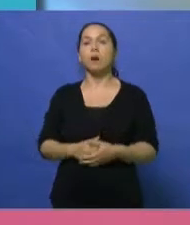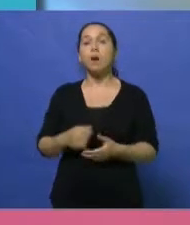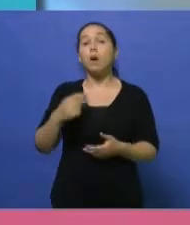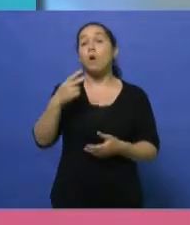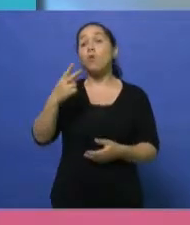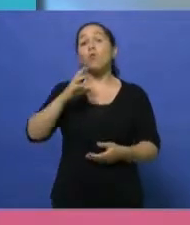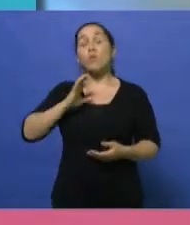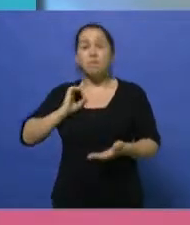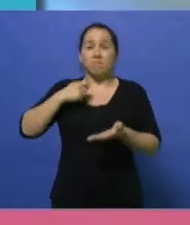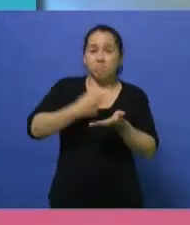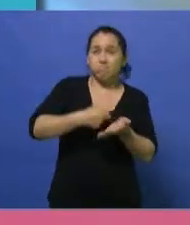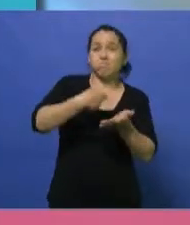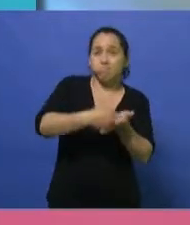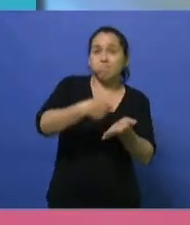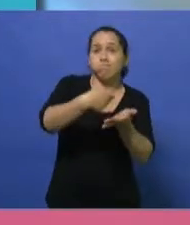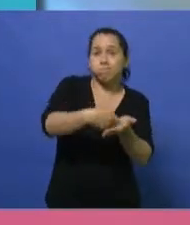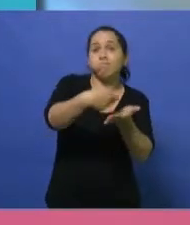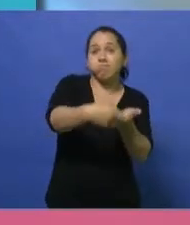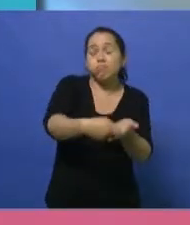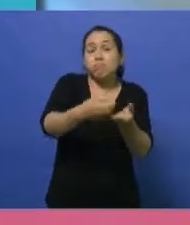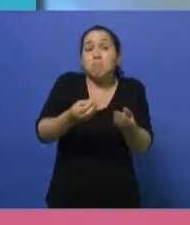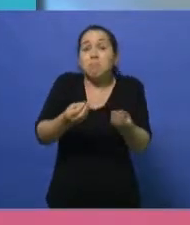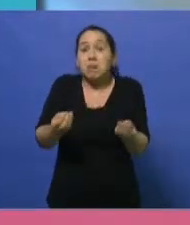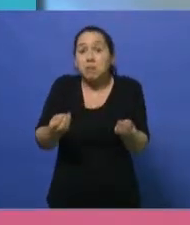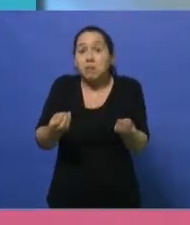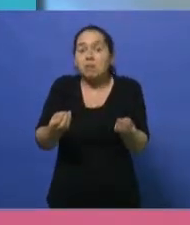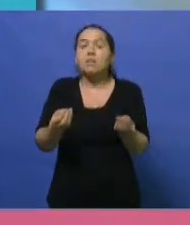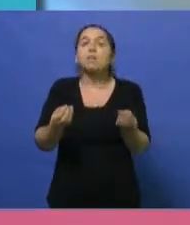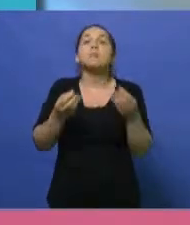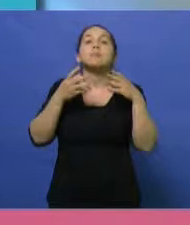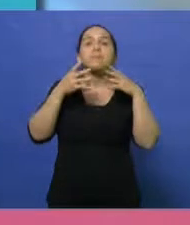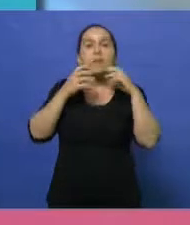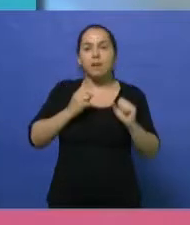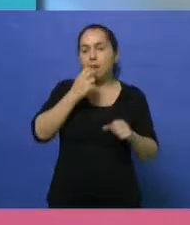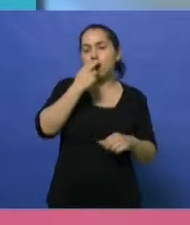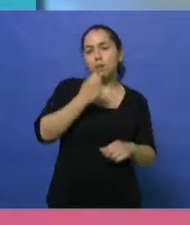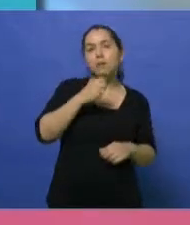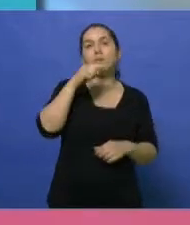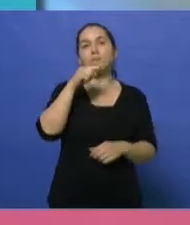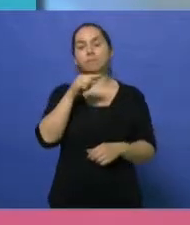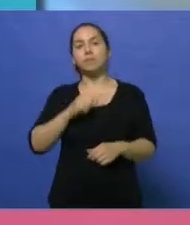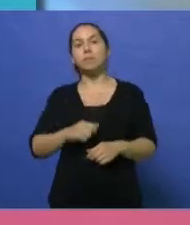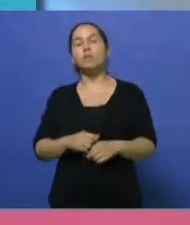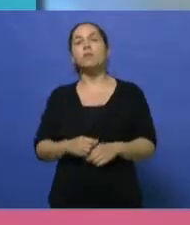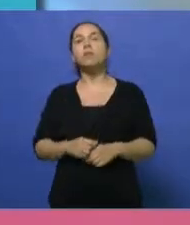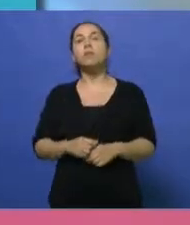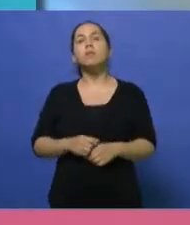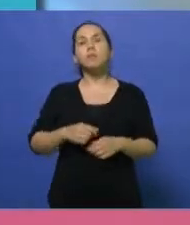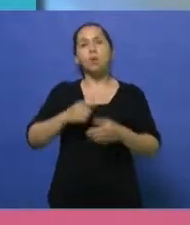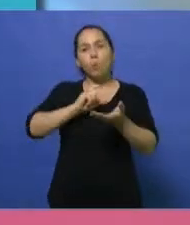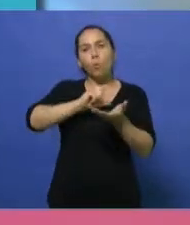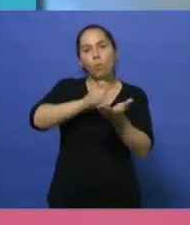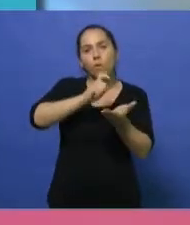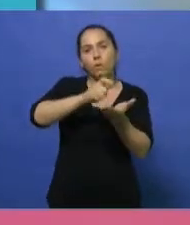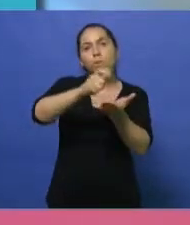¿qué? Bueno, la Secretaría de Energía aduce que estas cuotas que vamos a pagar, que tienen el interrogante porque todavía